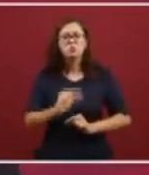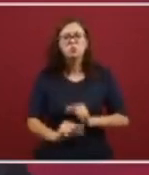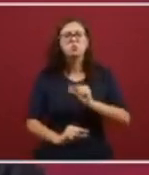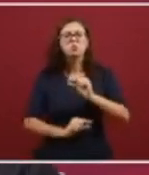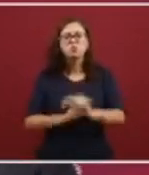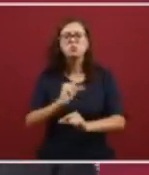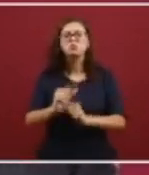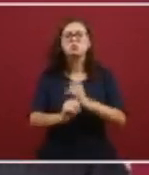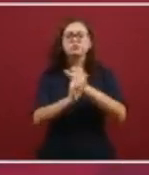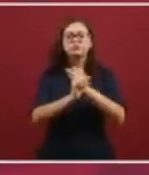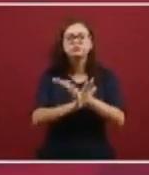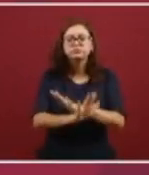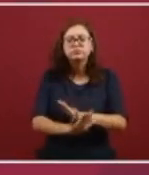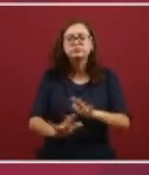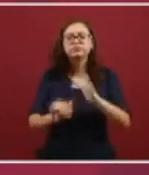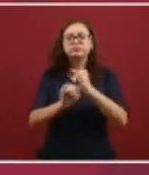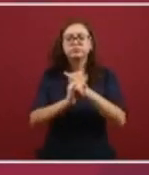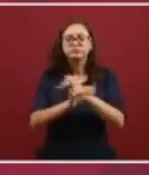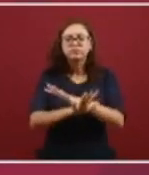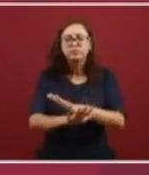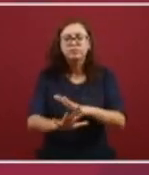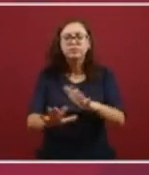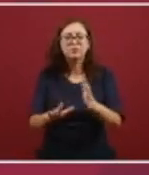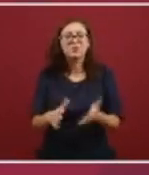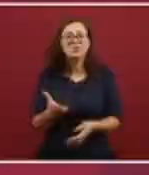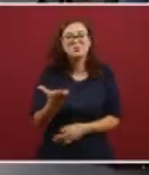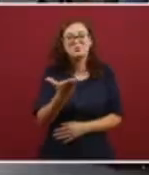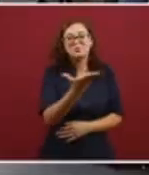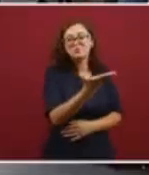cosas. Ustedes van a ser